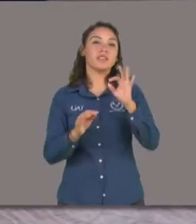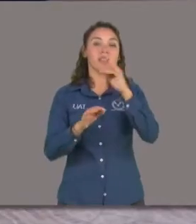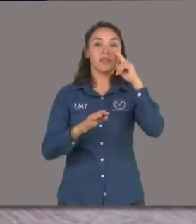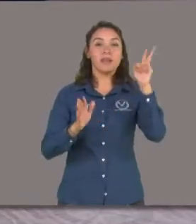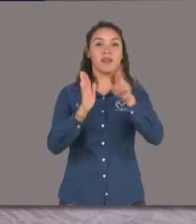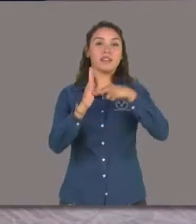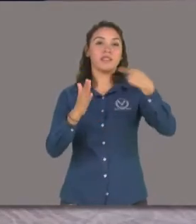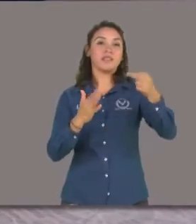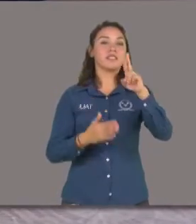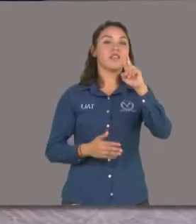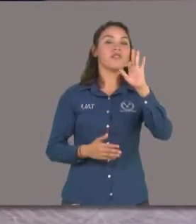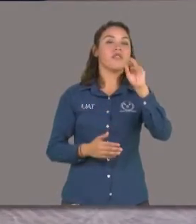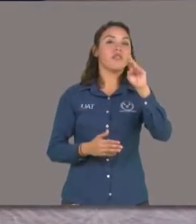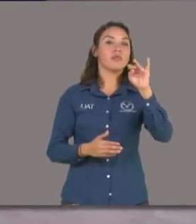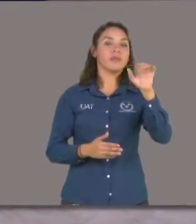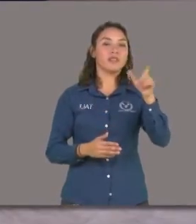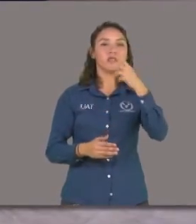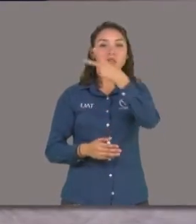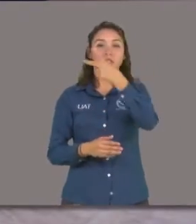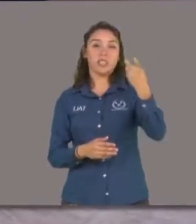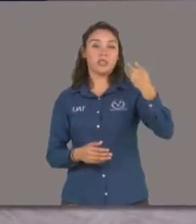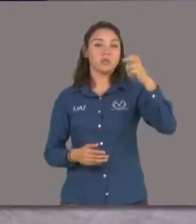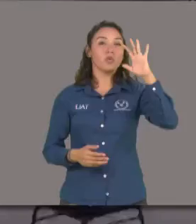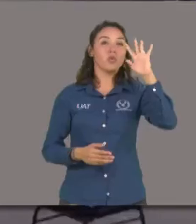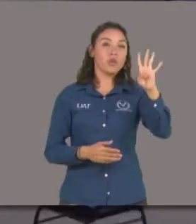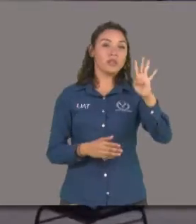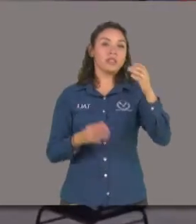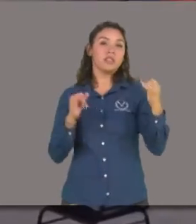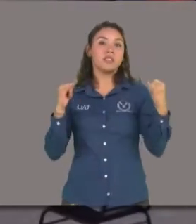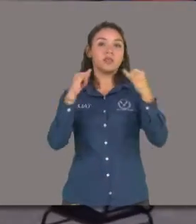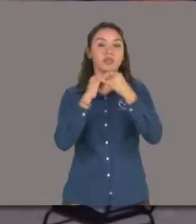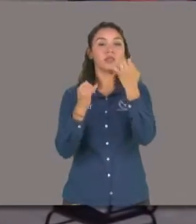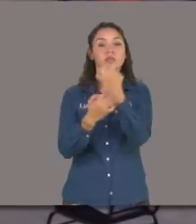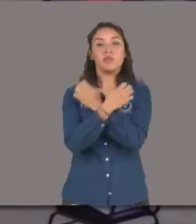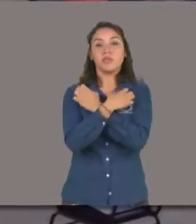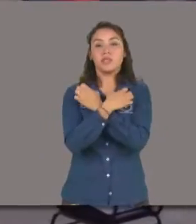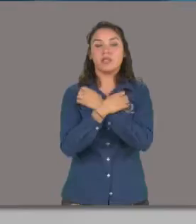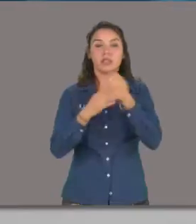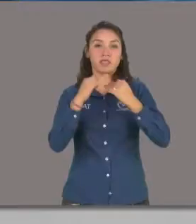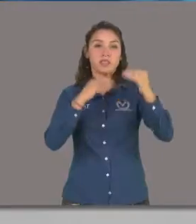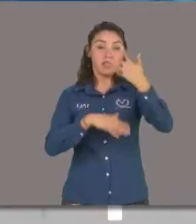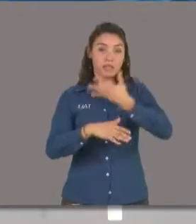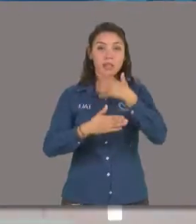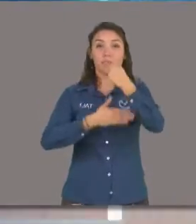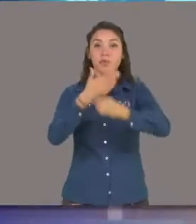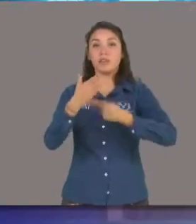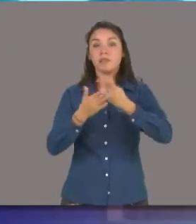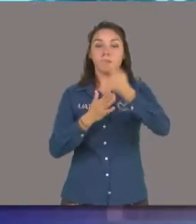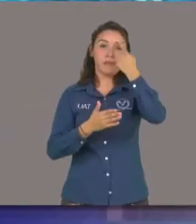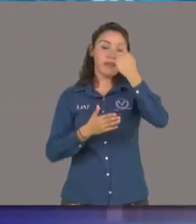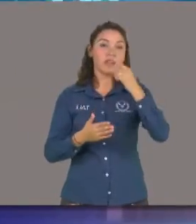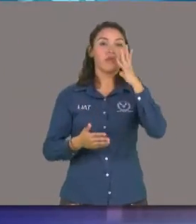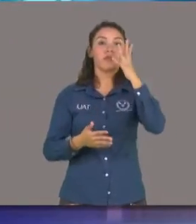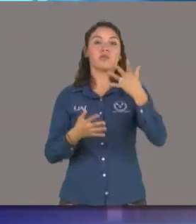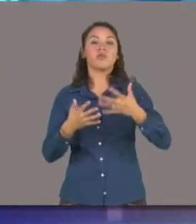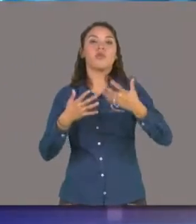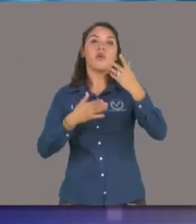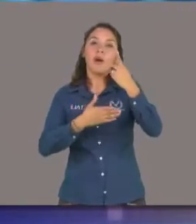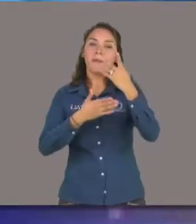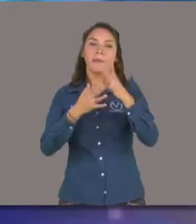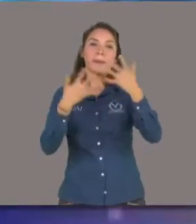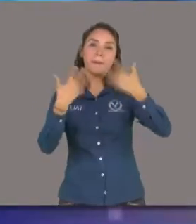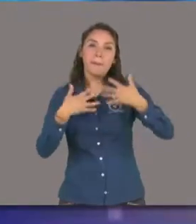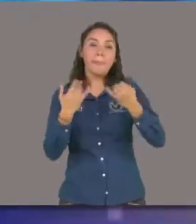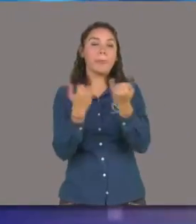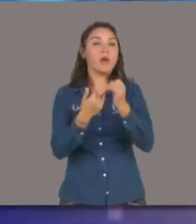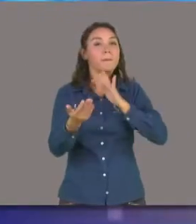quienes motivarán a los jóvenes a emprender y ser generadores de empleos. Según la revista Forbes, 204